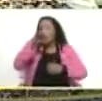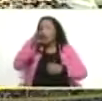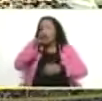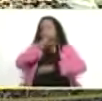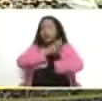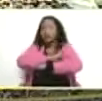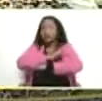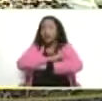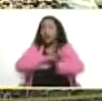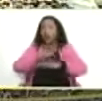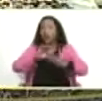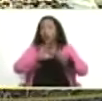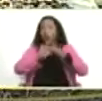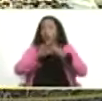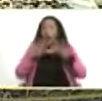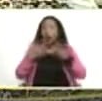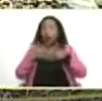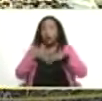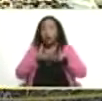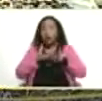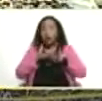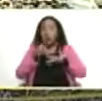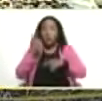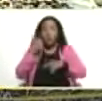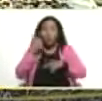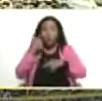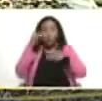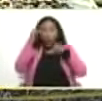disciplina y la unión y la cohesión. ¡Alerta!